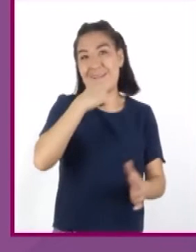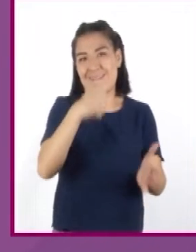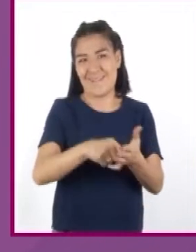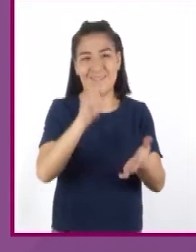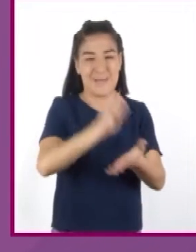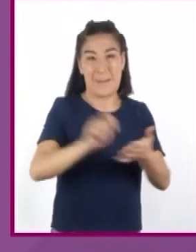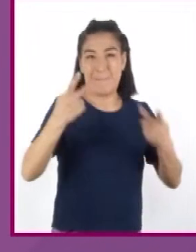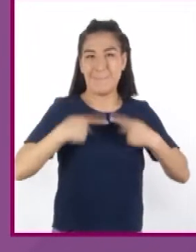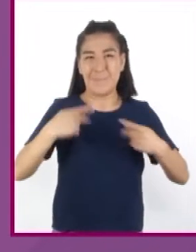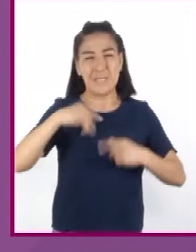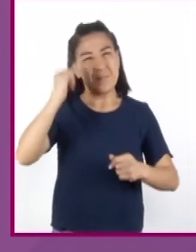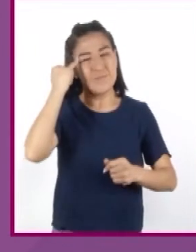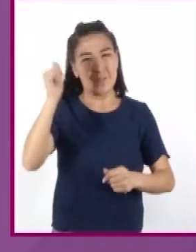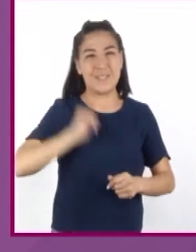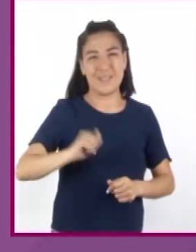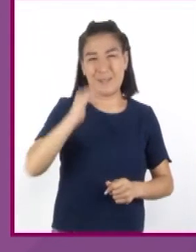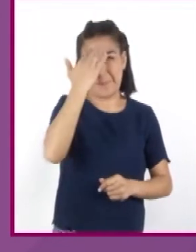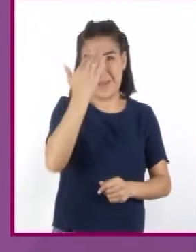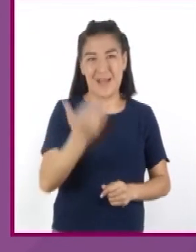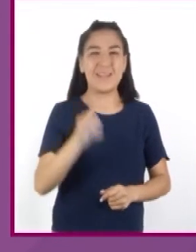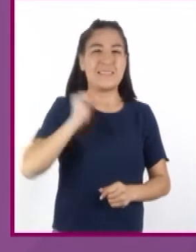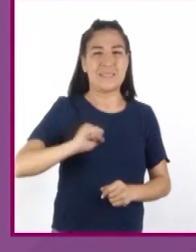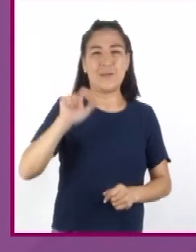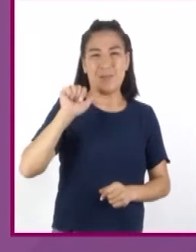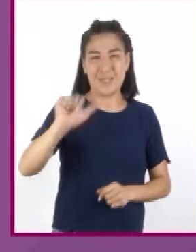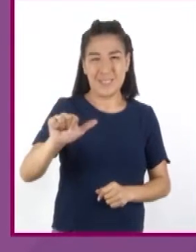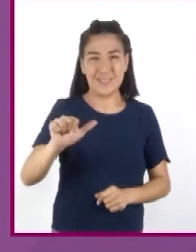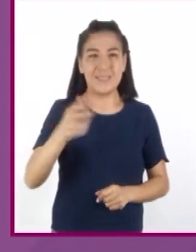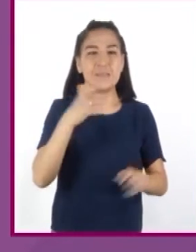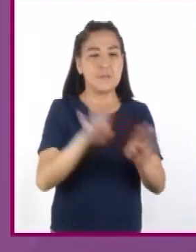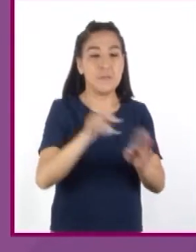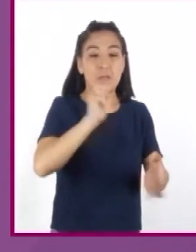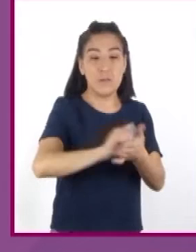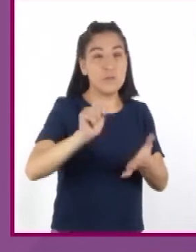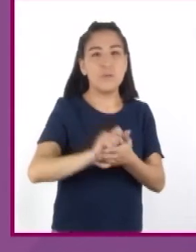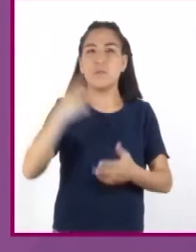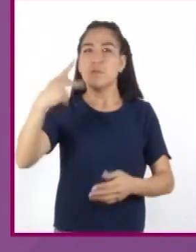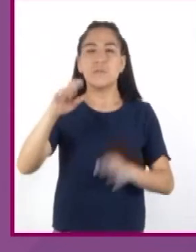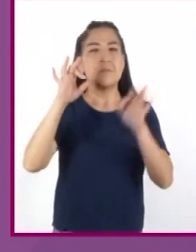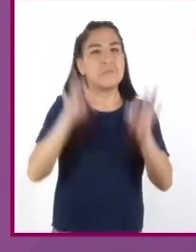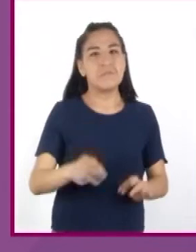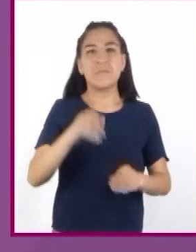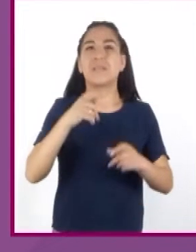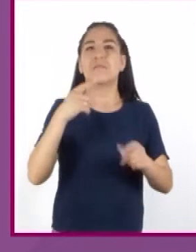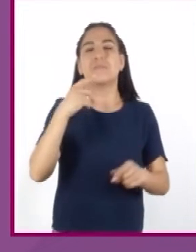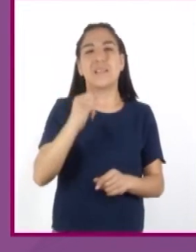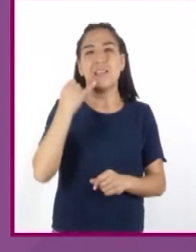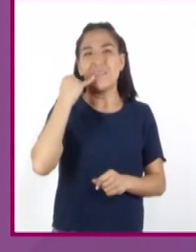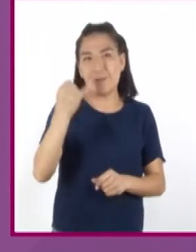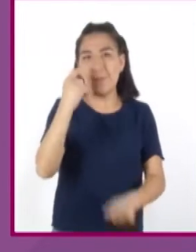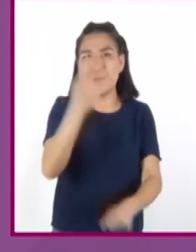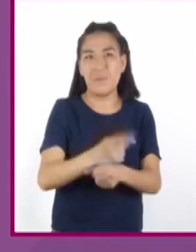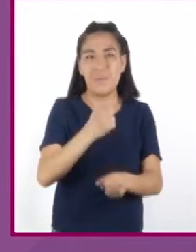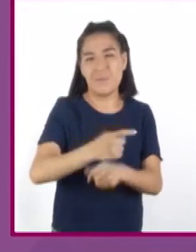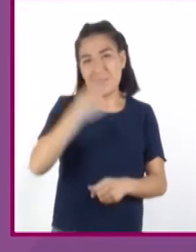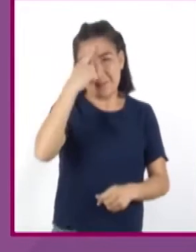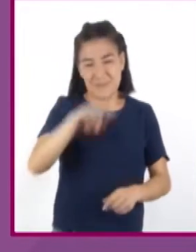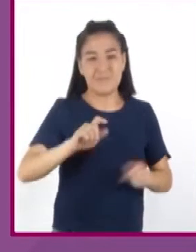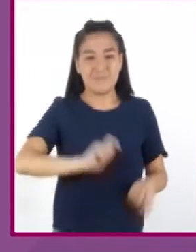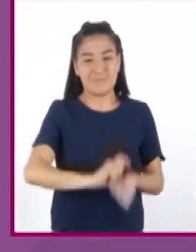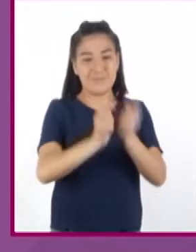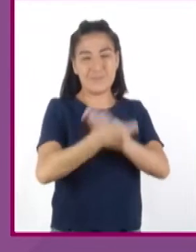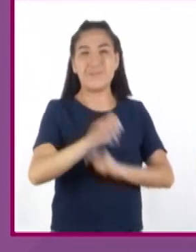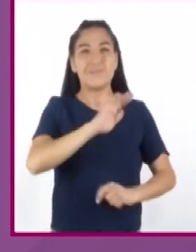por una indígena maya en el siglo XVI hay elementos propios de su lengua materna y que son completamente ajenos al español.